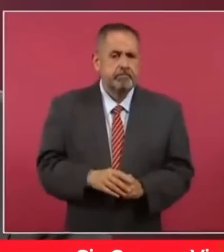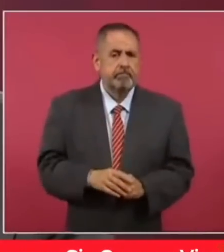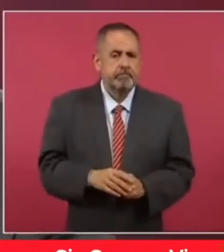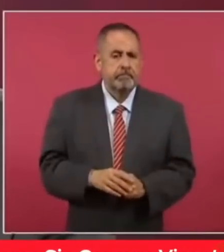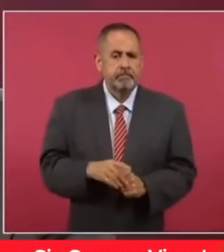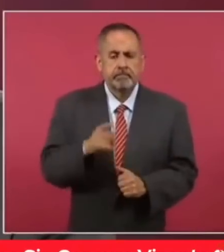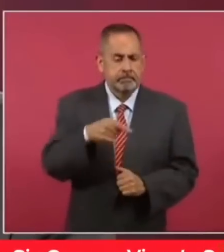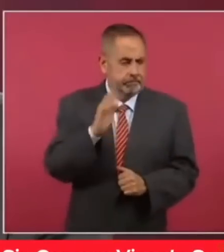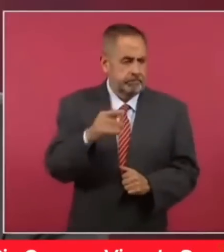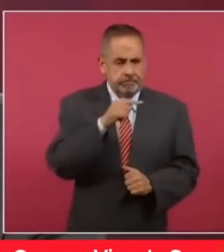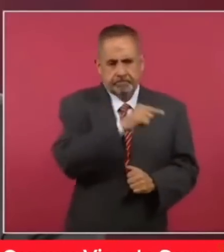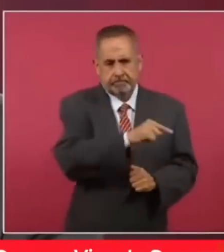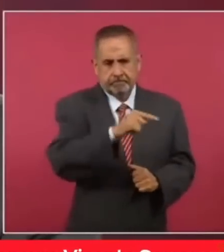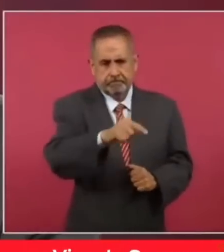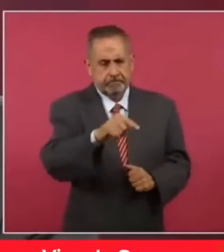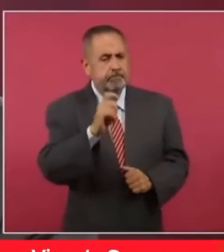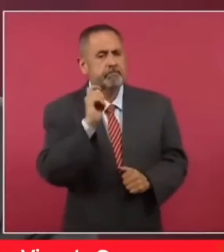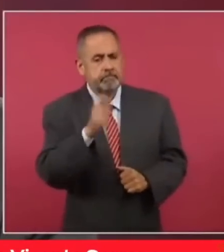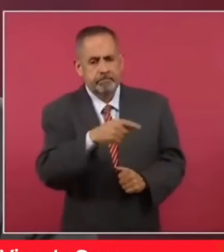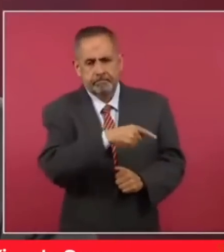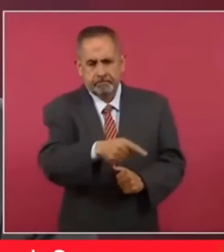y ya hay